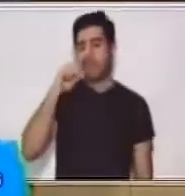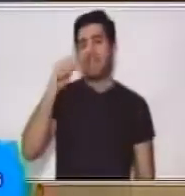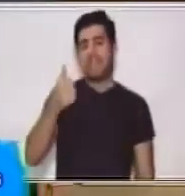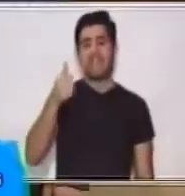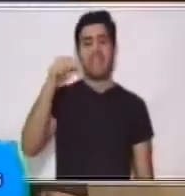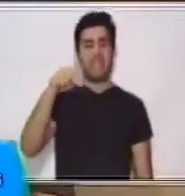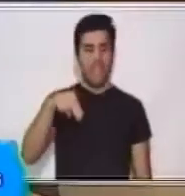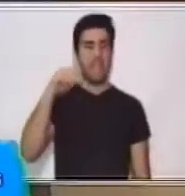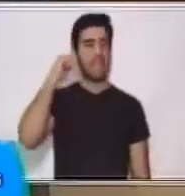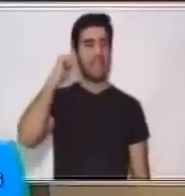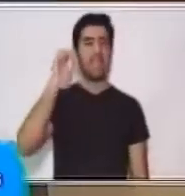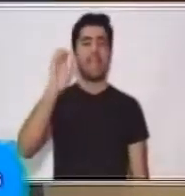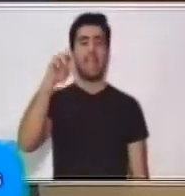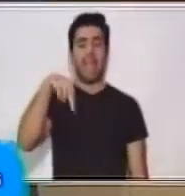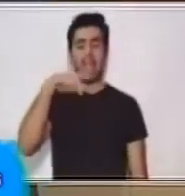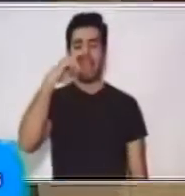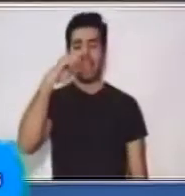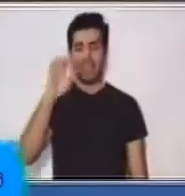me están dando